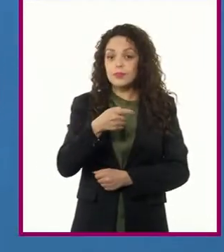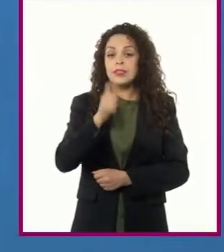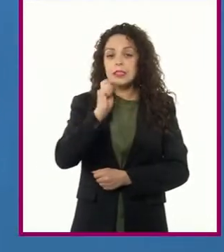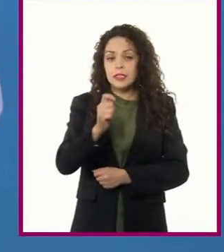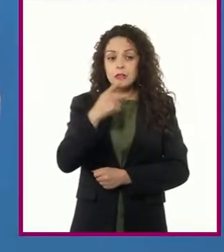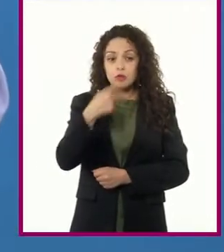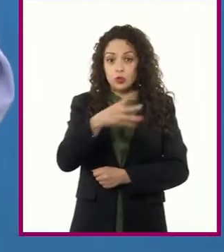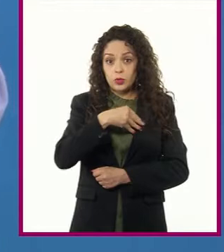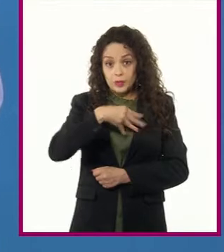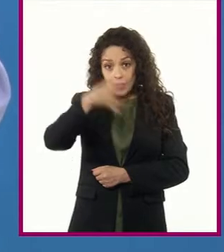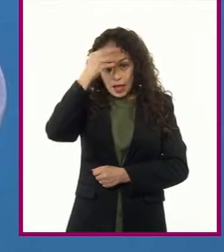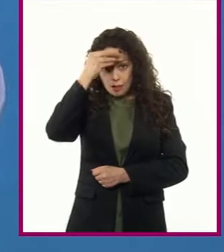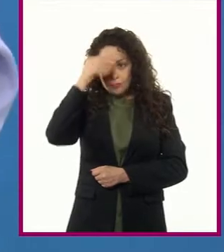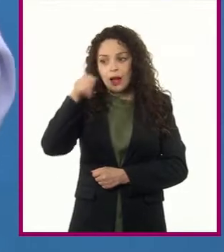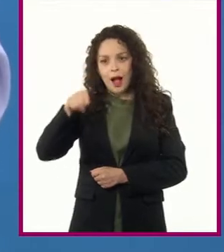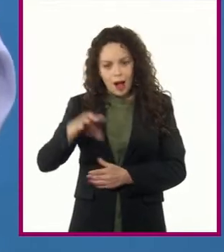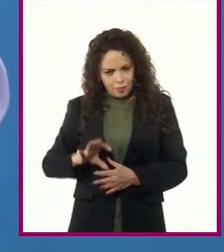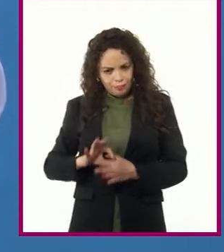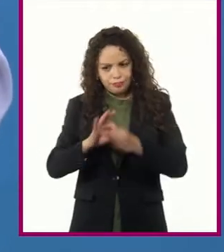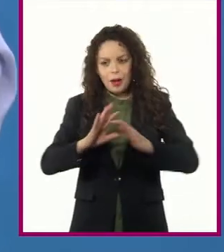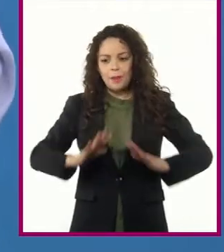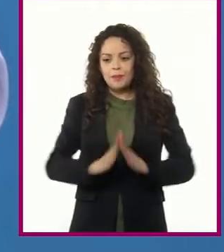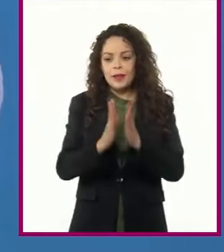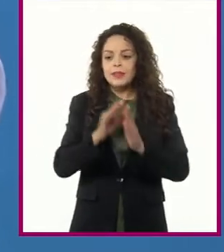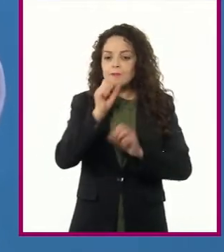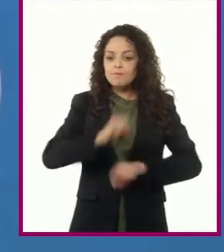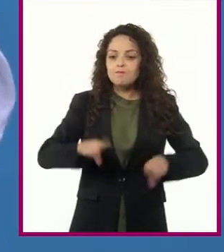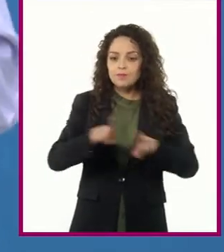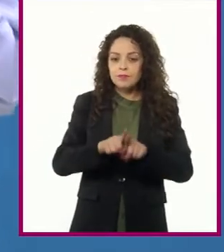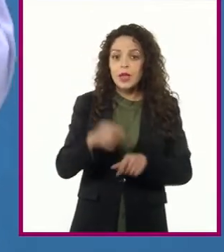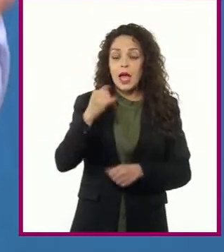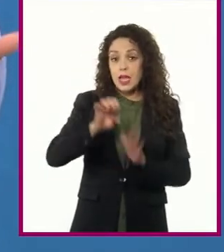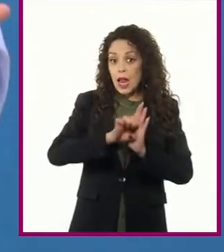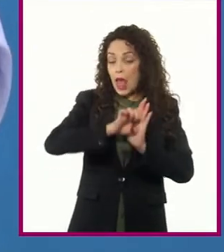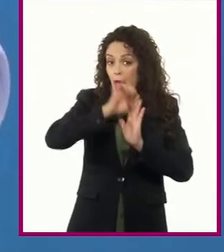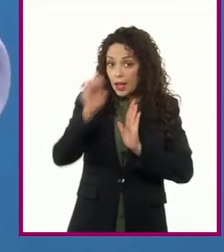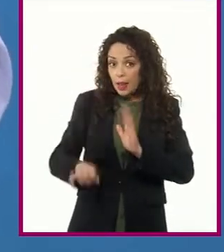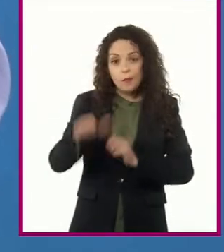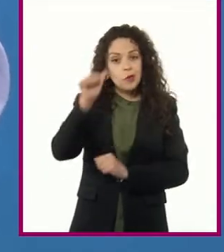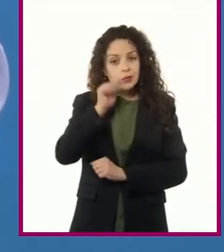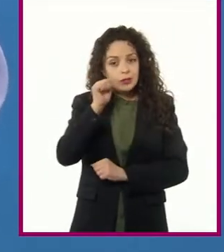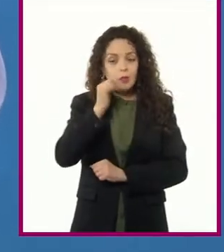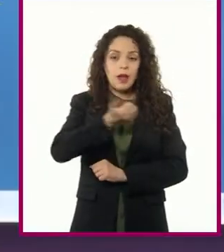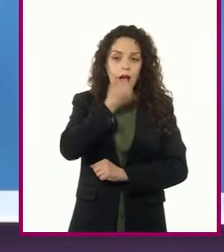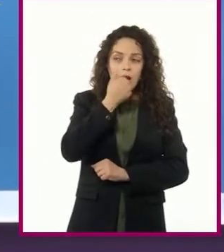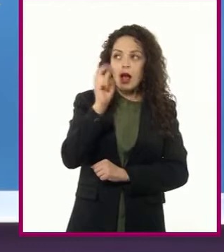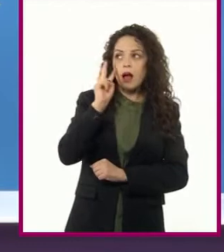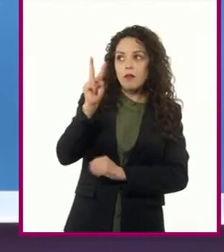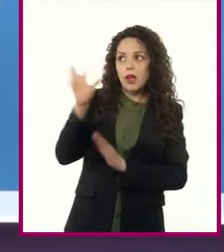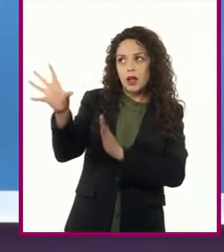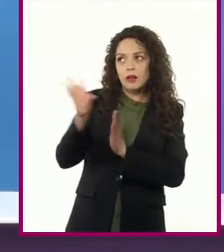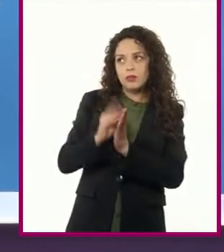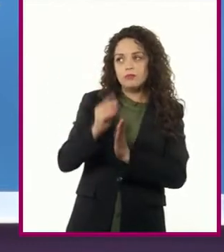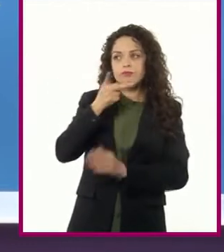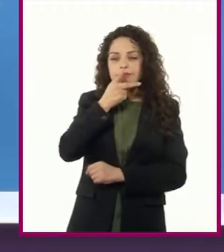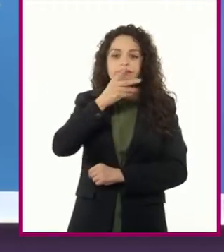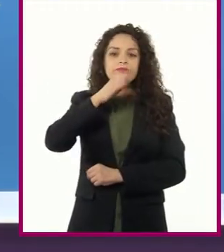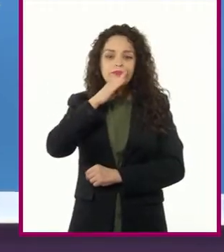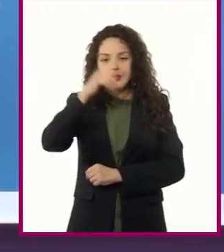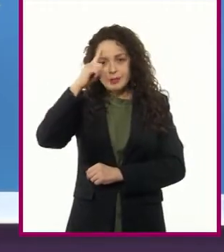aprendizaje de sus hijas e hijos, además de que, a través del ejemplo, las alumnas y los alumnos pueden valorar